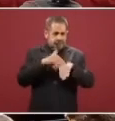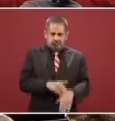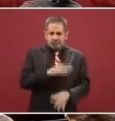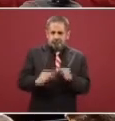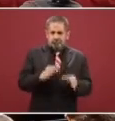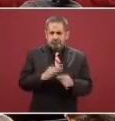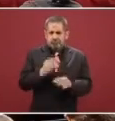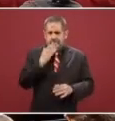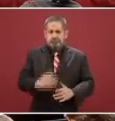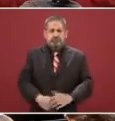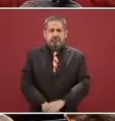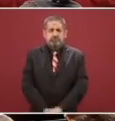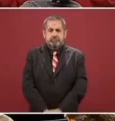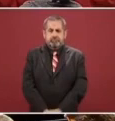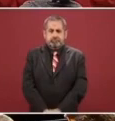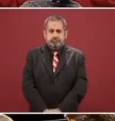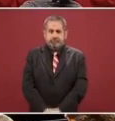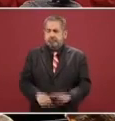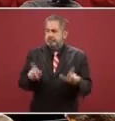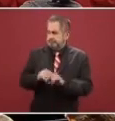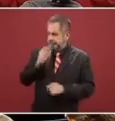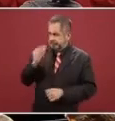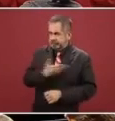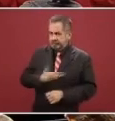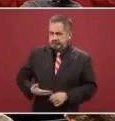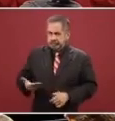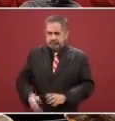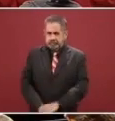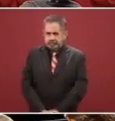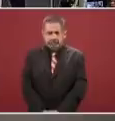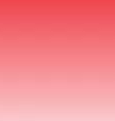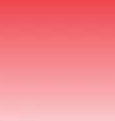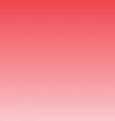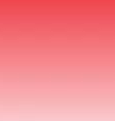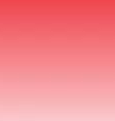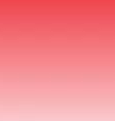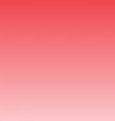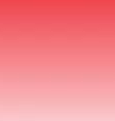Cumplida la orden, señor presidente. Las órdenes.